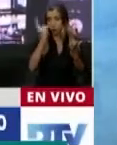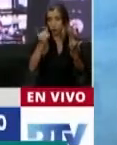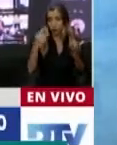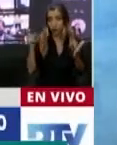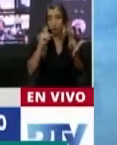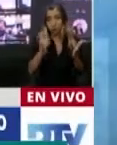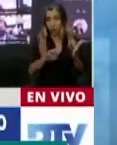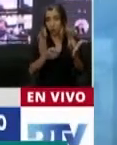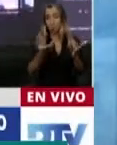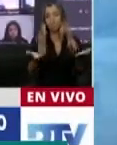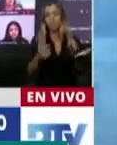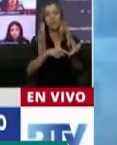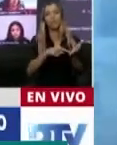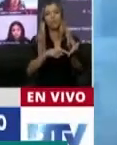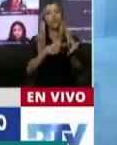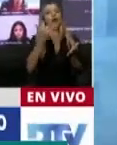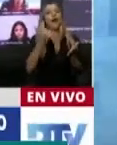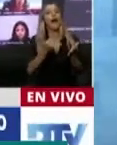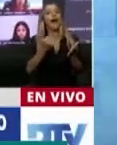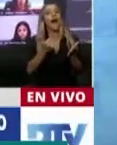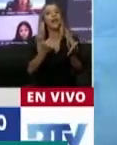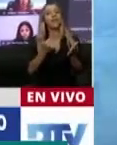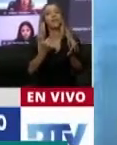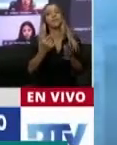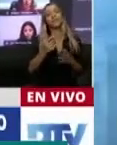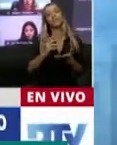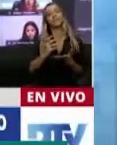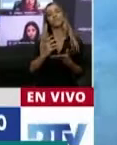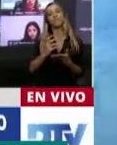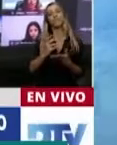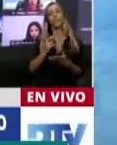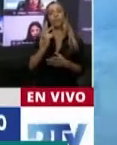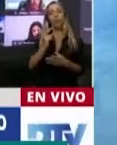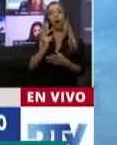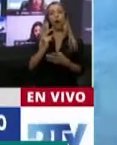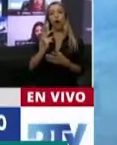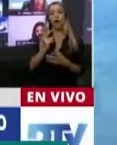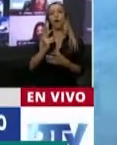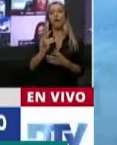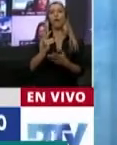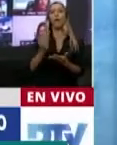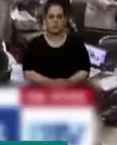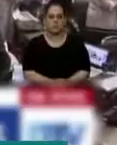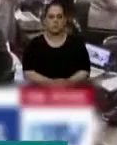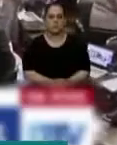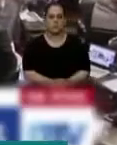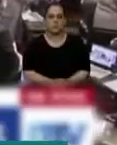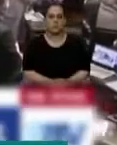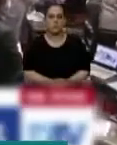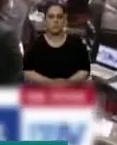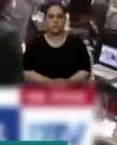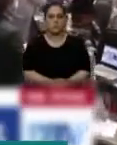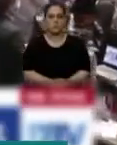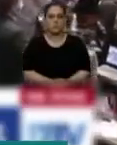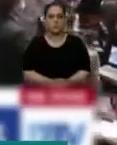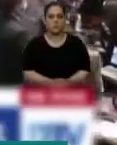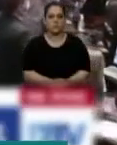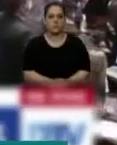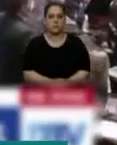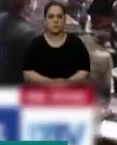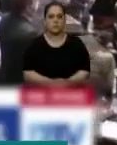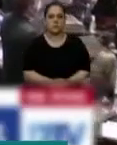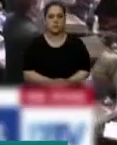de los respiradores del país sino que ha estado significando y significa además las cuestiones inherentes a